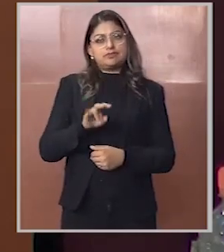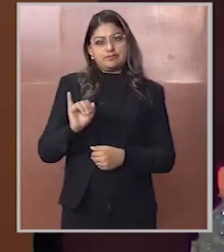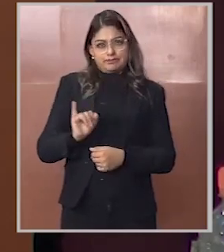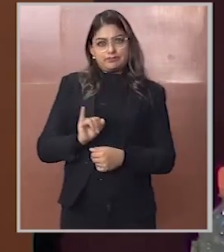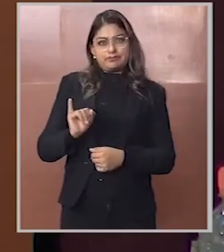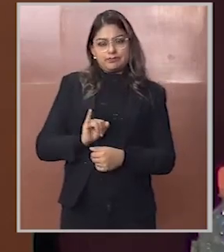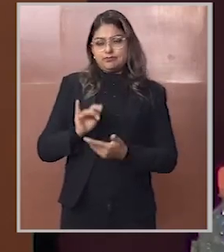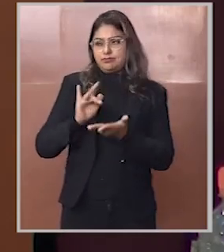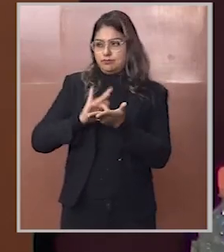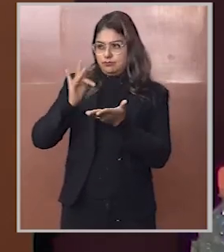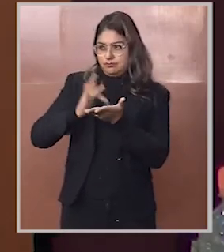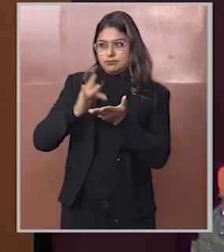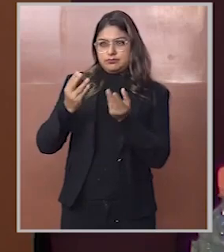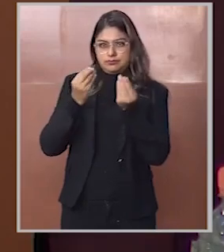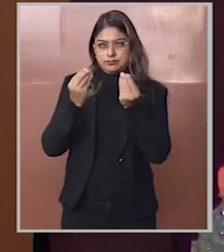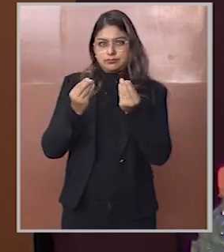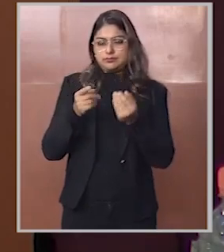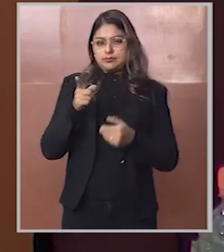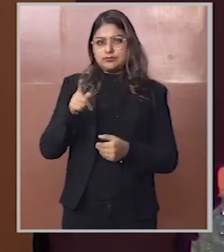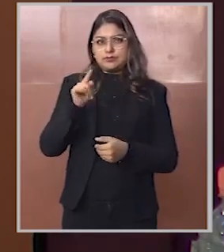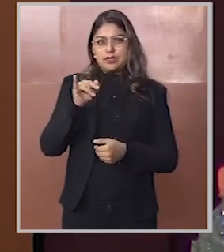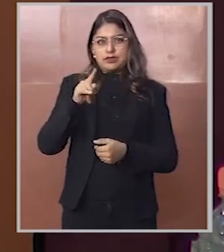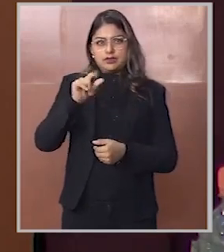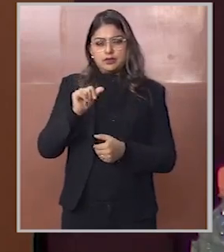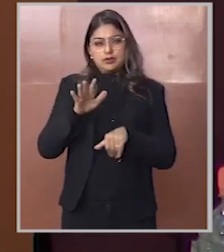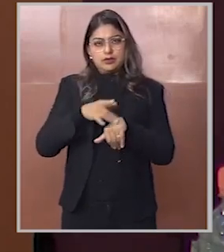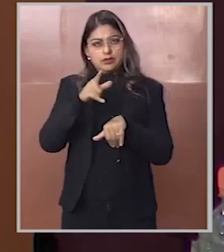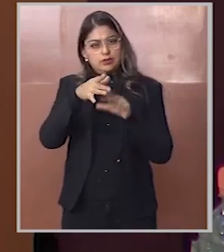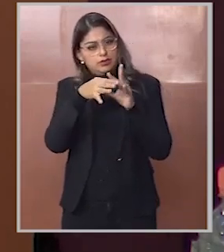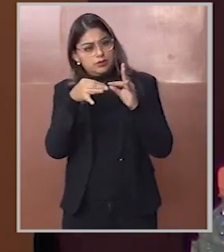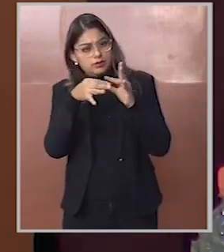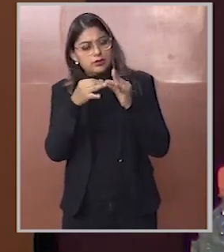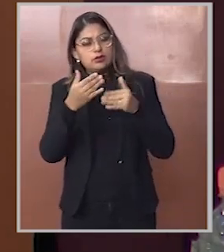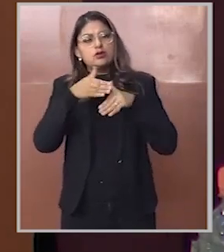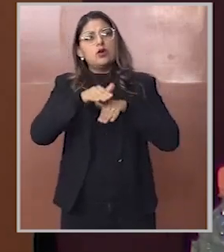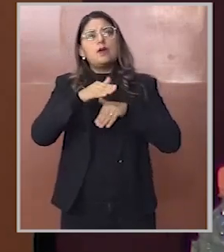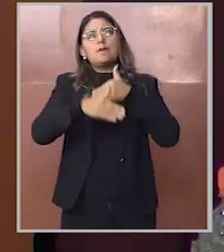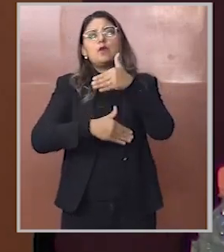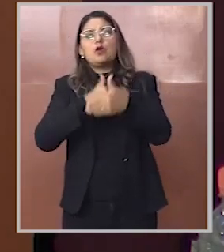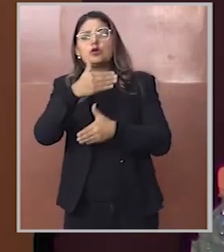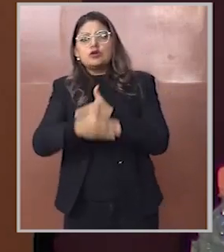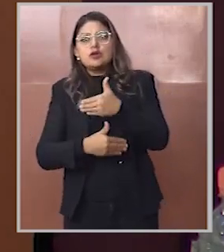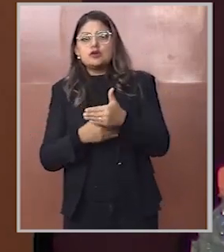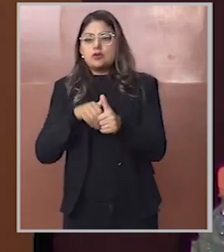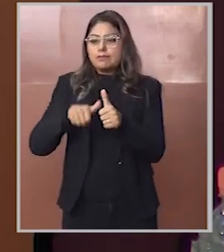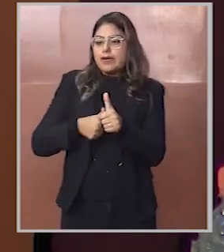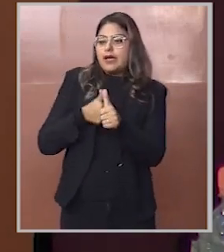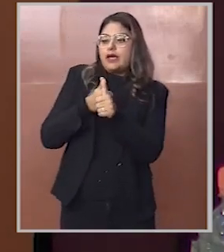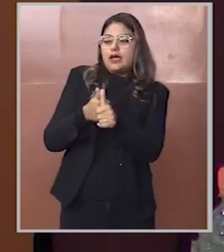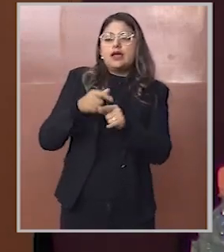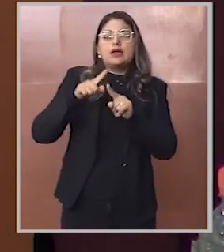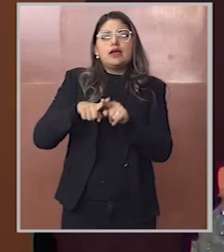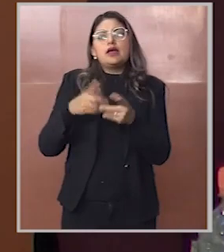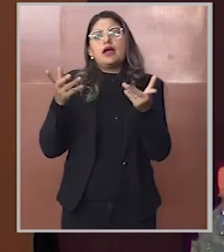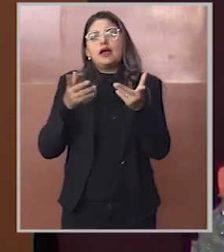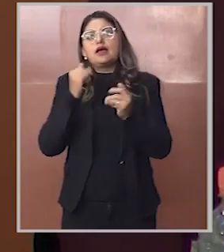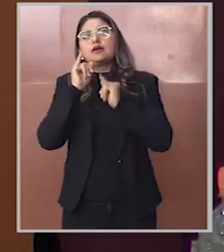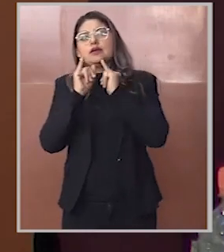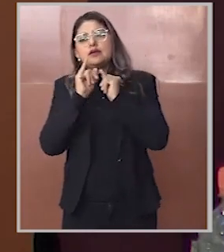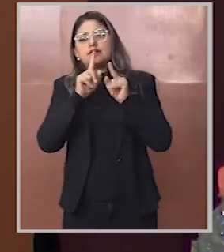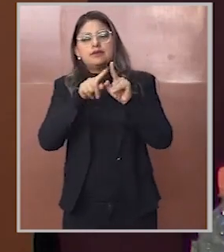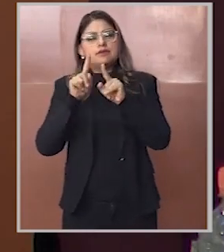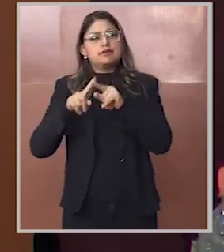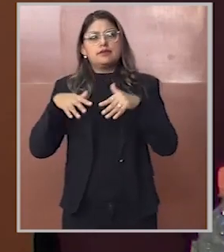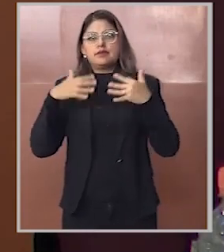más de el proceso de la parte humana atrás de todo este ejercicio del enorme esfuerzo que que requirió y bueno